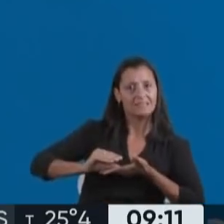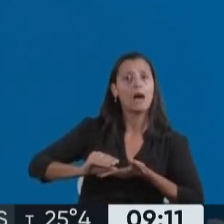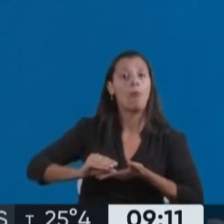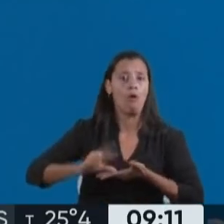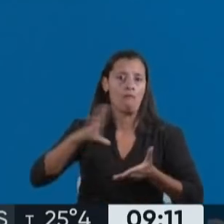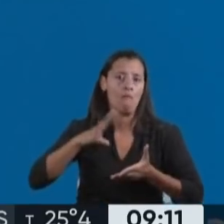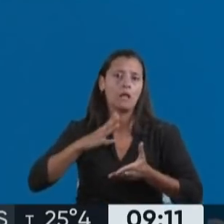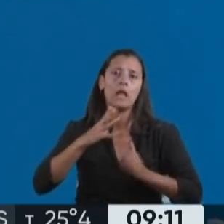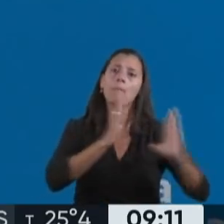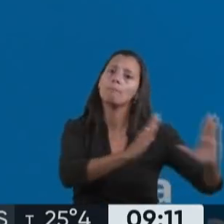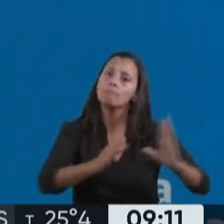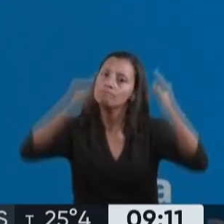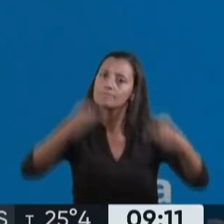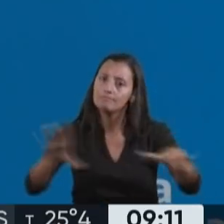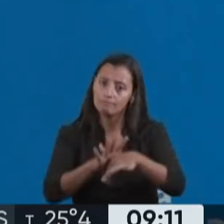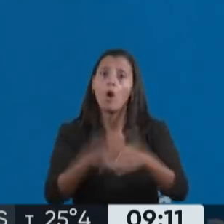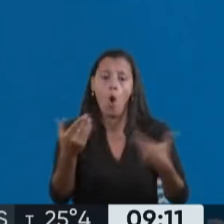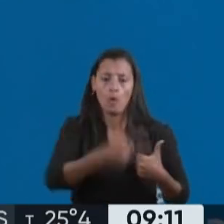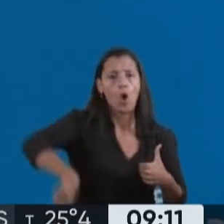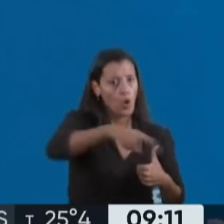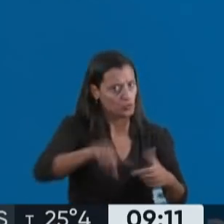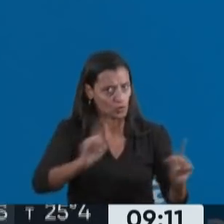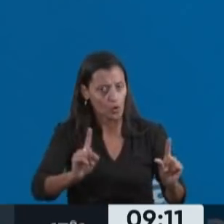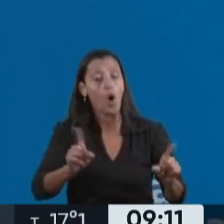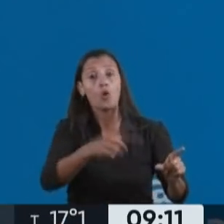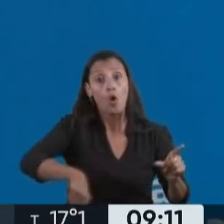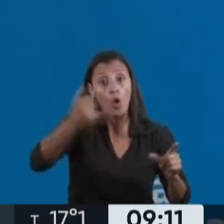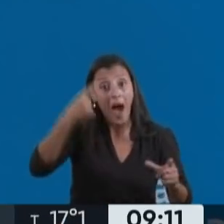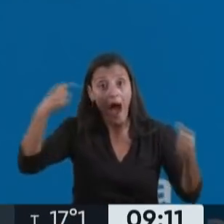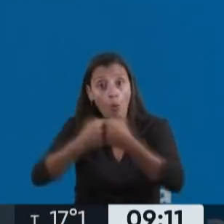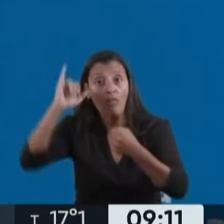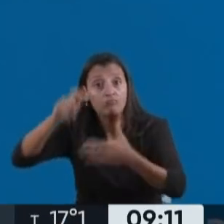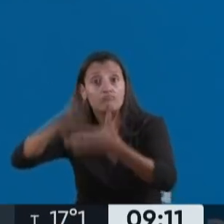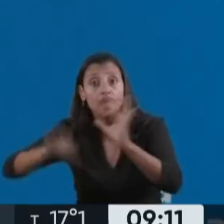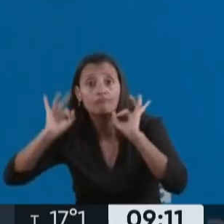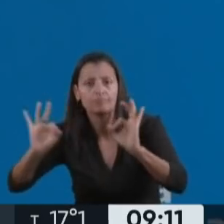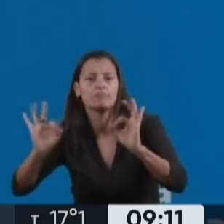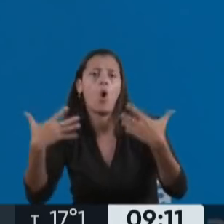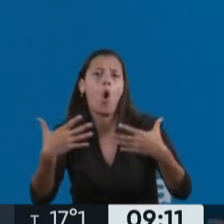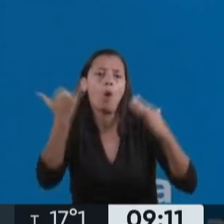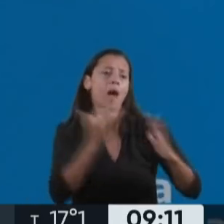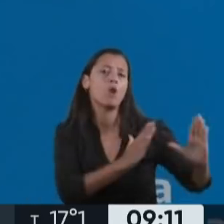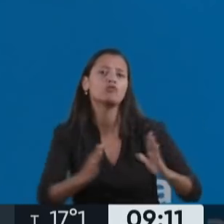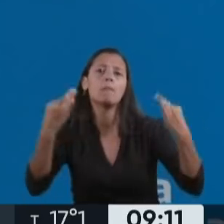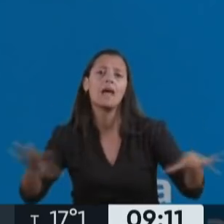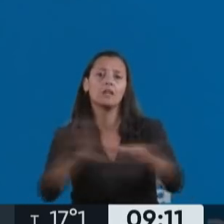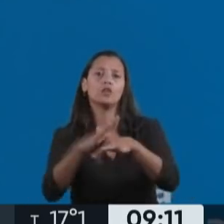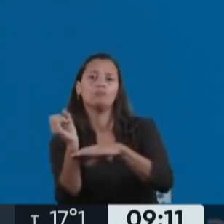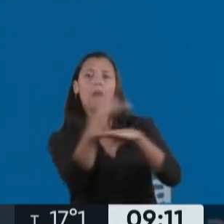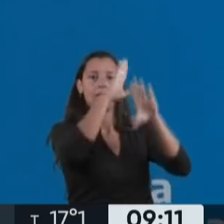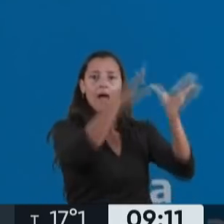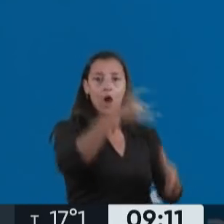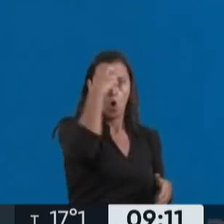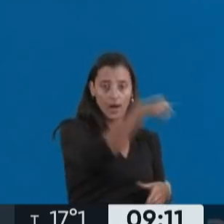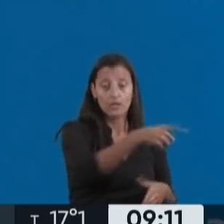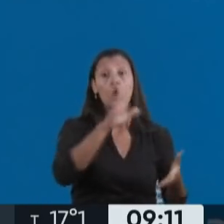espacios políticos. En este caso sí, por supuesto, el acuerdo, si se llega al acuerdo, la carta de intención, si se llega a firmar la carta de intención, va a tener que pasar por el Congreso.